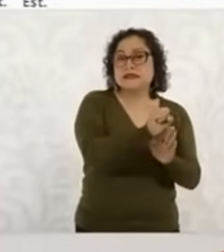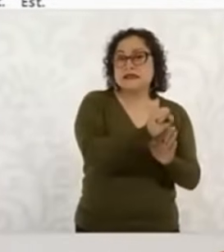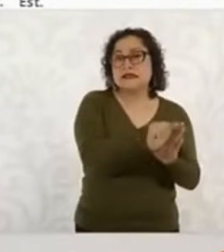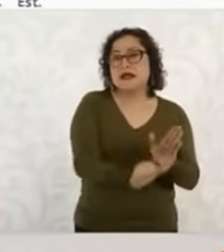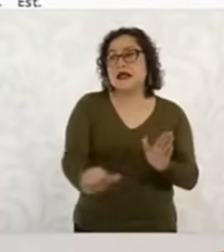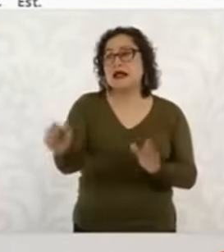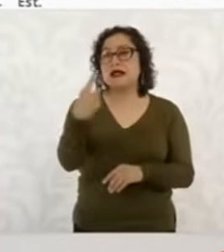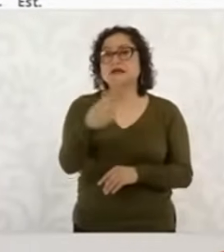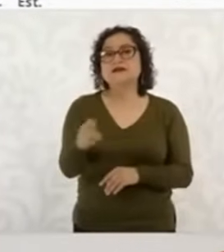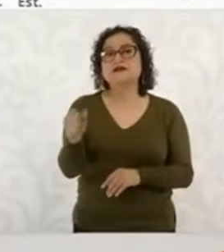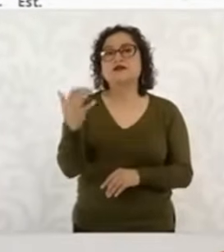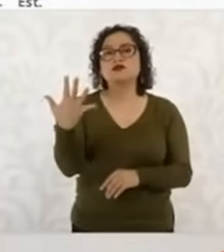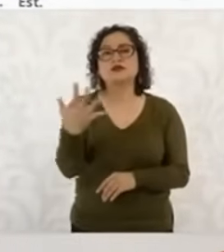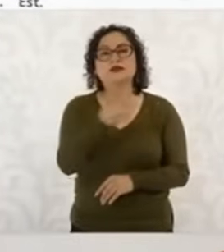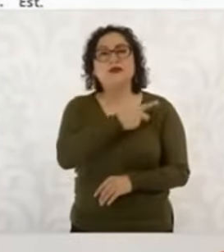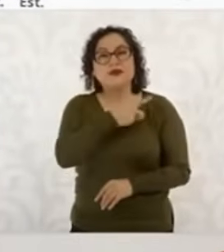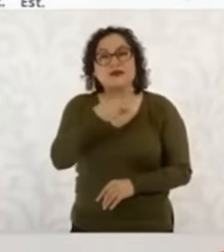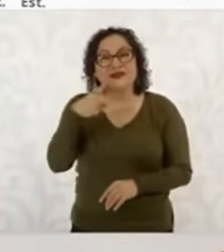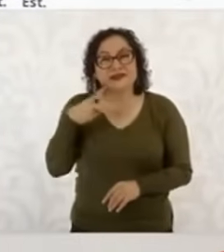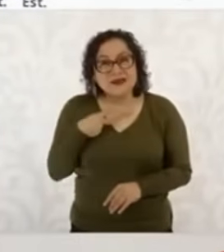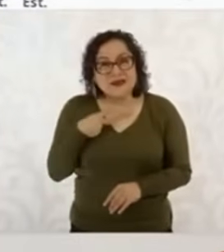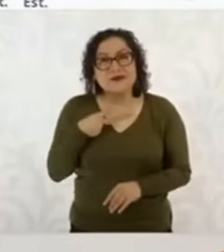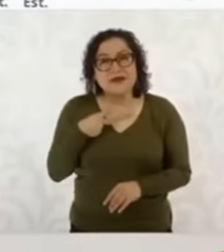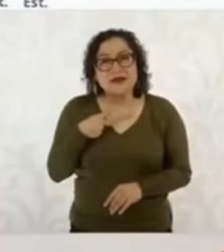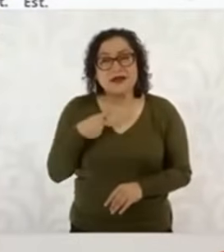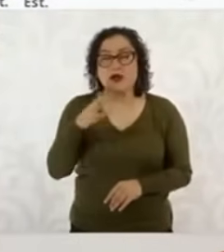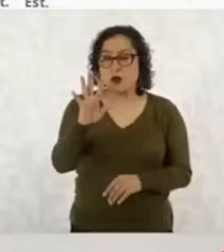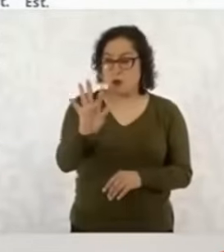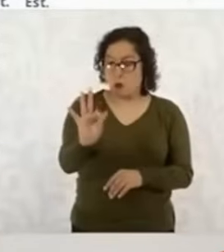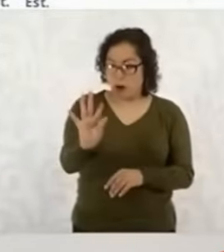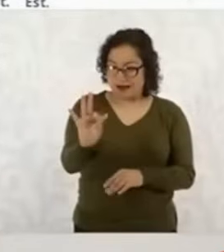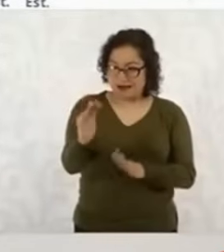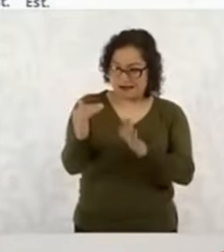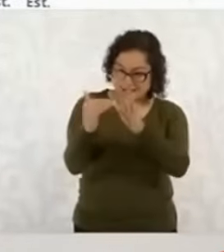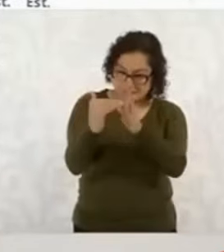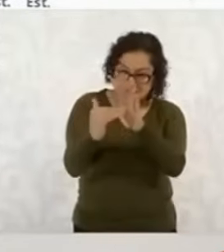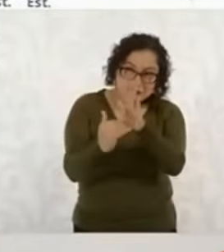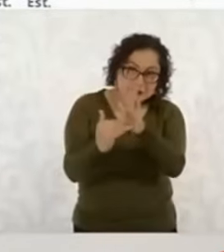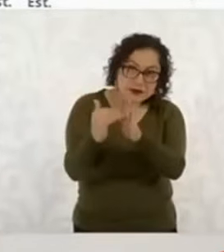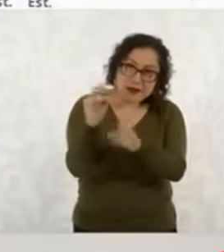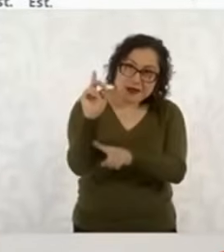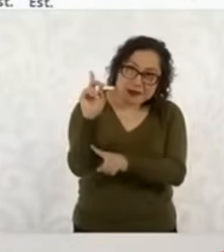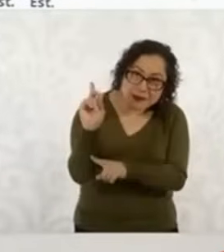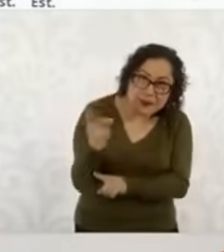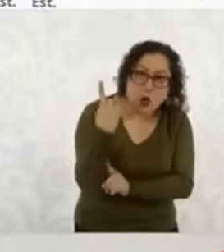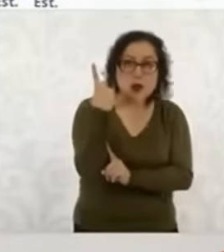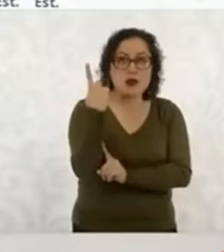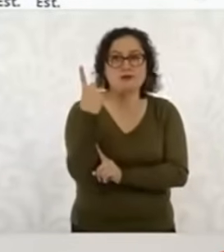a 105, 40,000 millones de dólares.